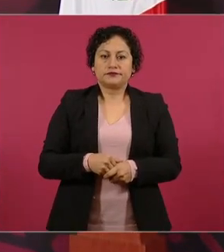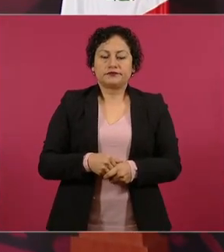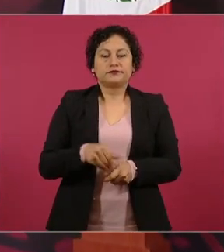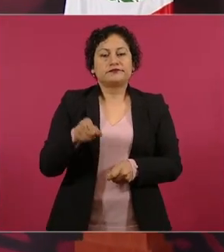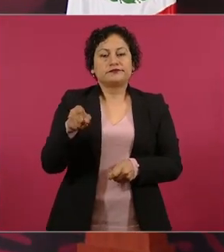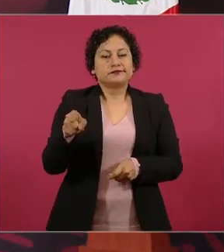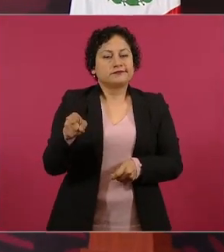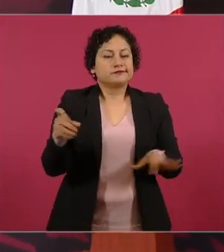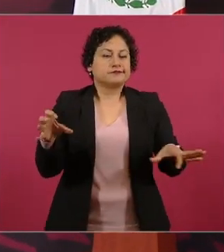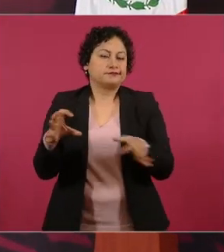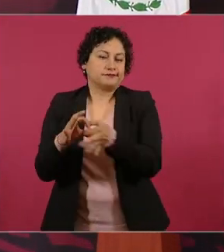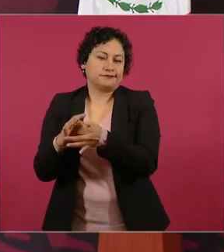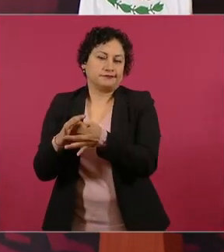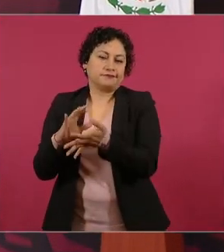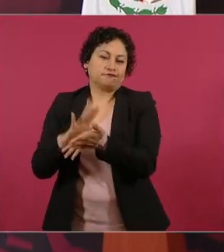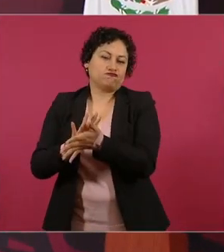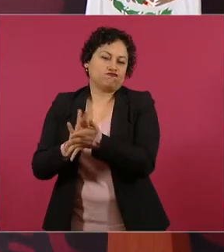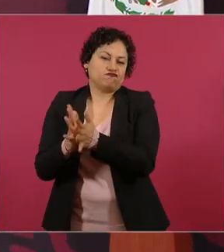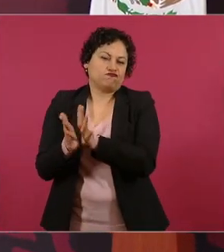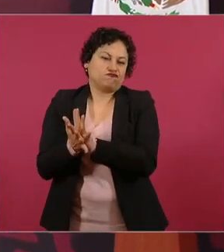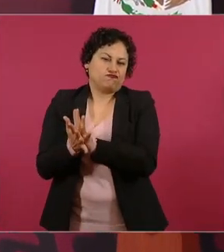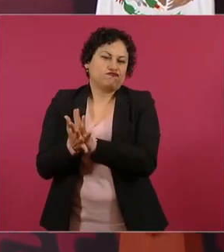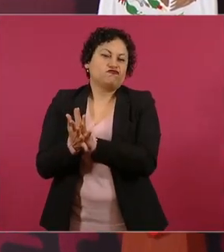corruptos, con delincuentes de cuello blanco,